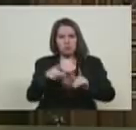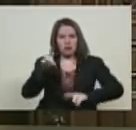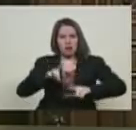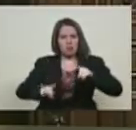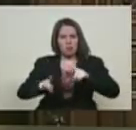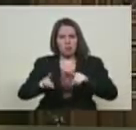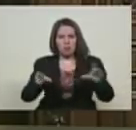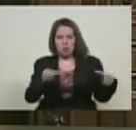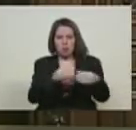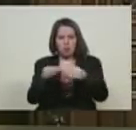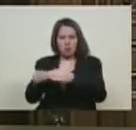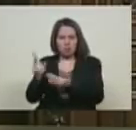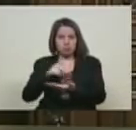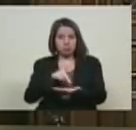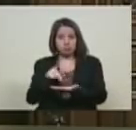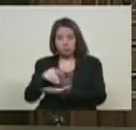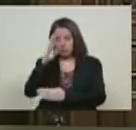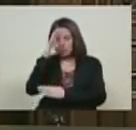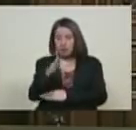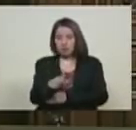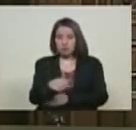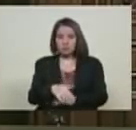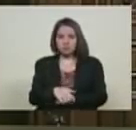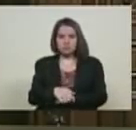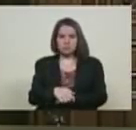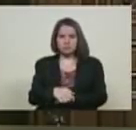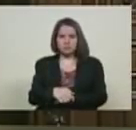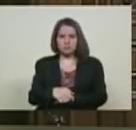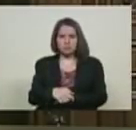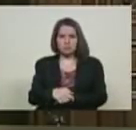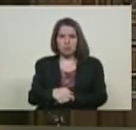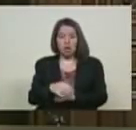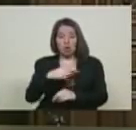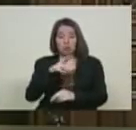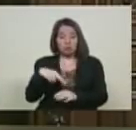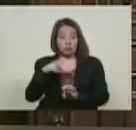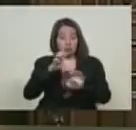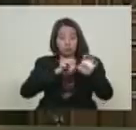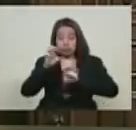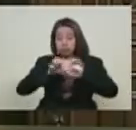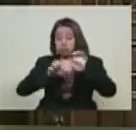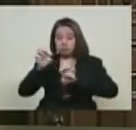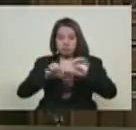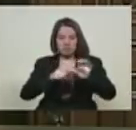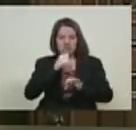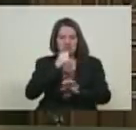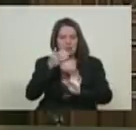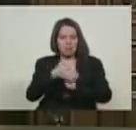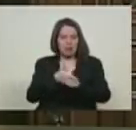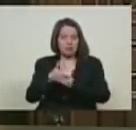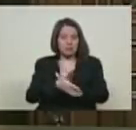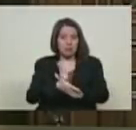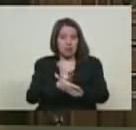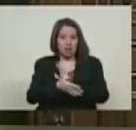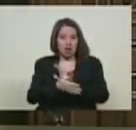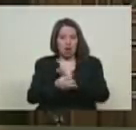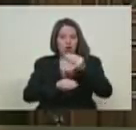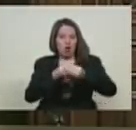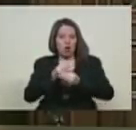actores directos. Hemos estado evaluando, es muy importante evaluar las